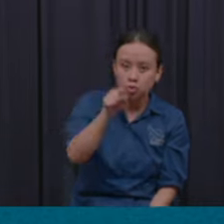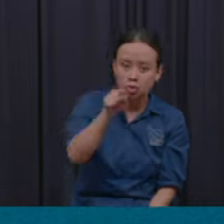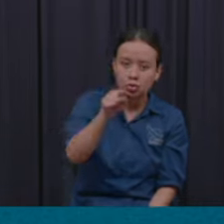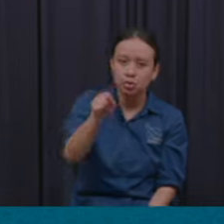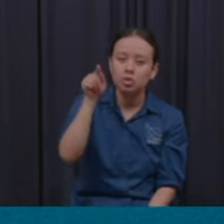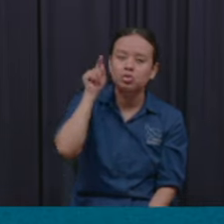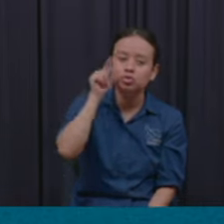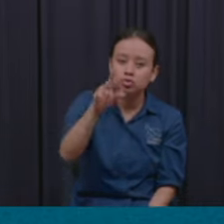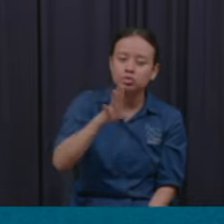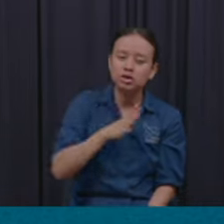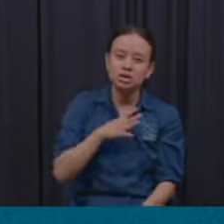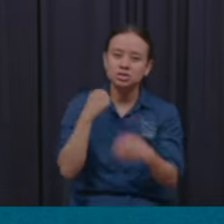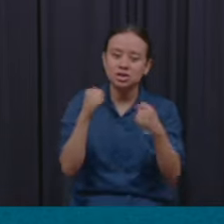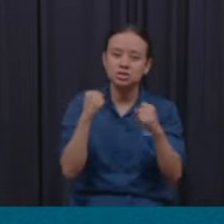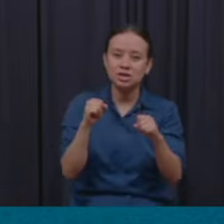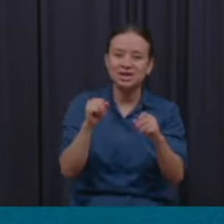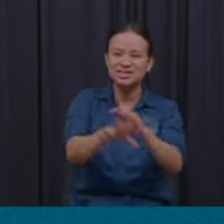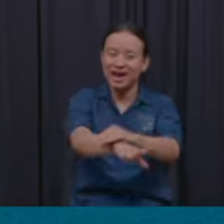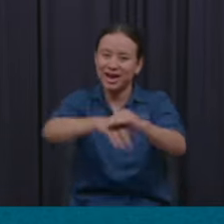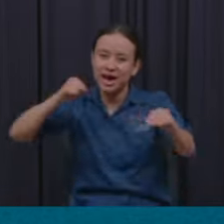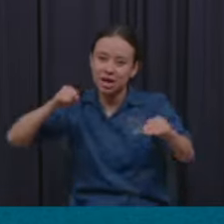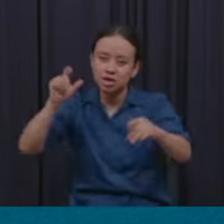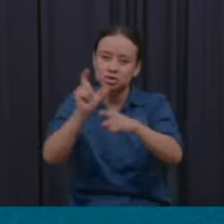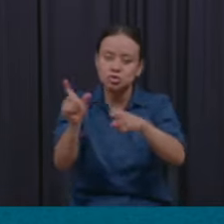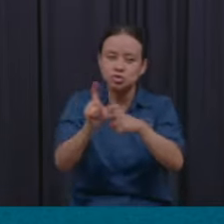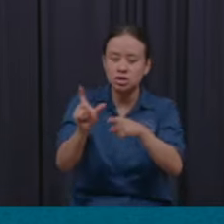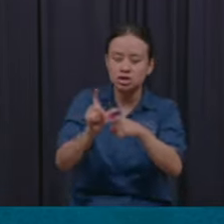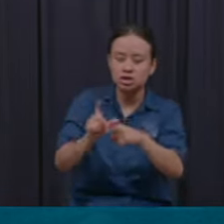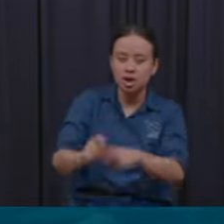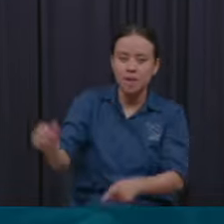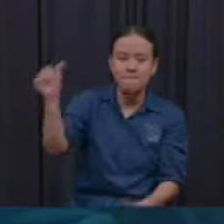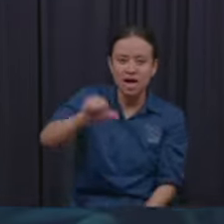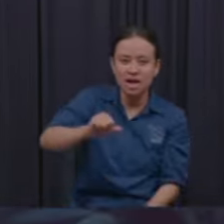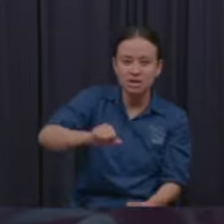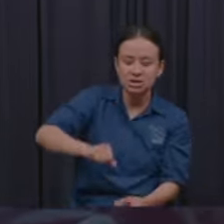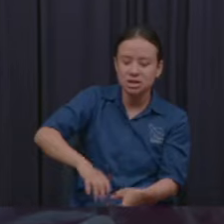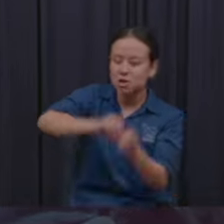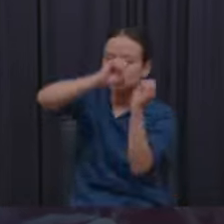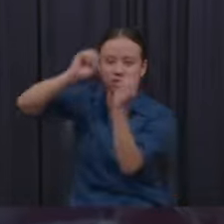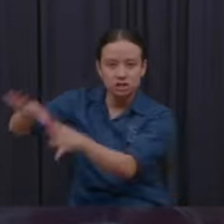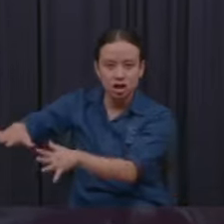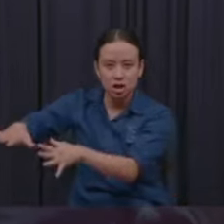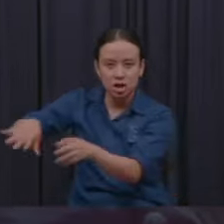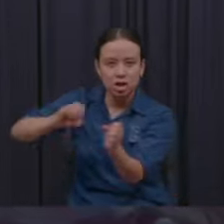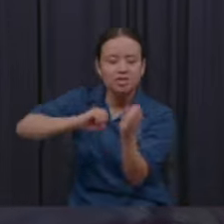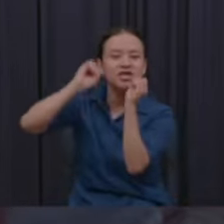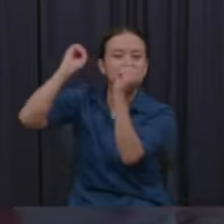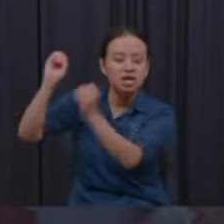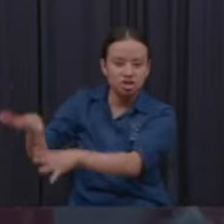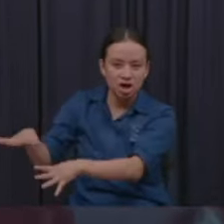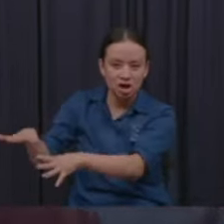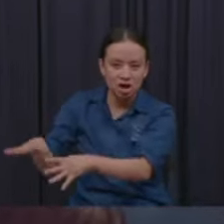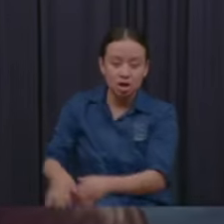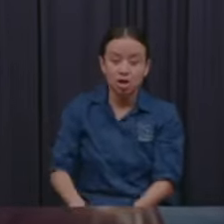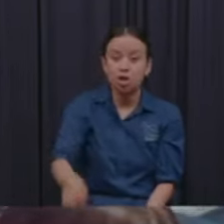¿Cuántos dicen gloria a Dios? Pastora, venga a limpiarme la casa. Si a duras penas limpia la de ella,